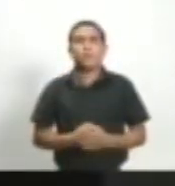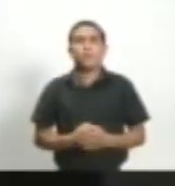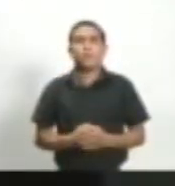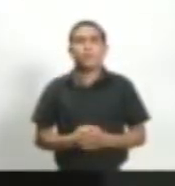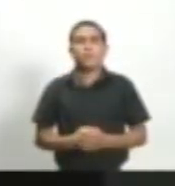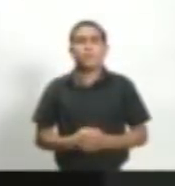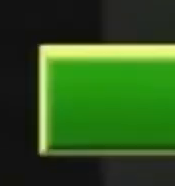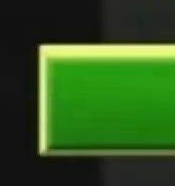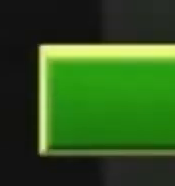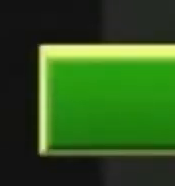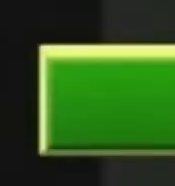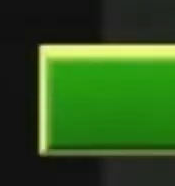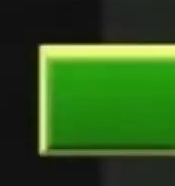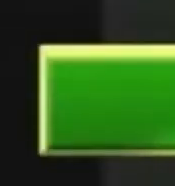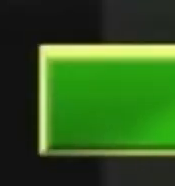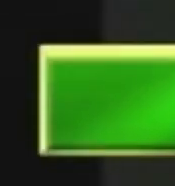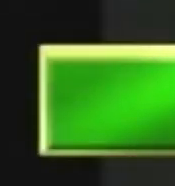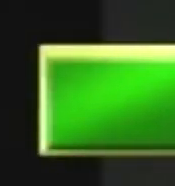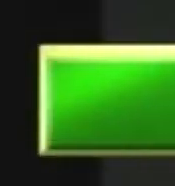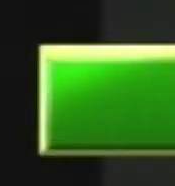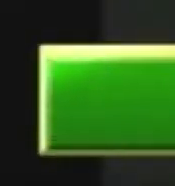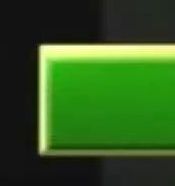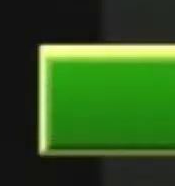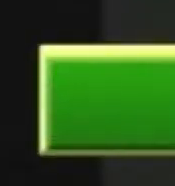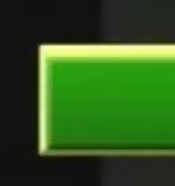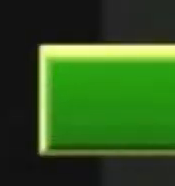que te amo.